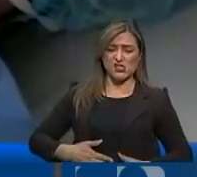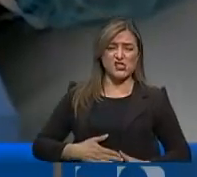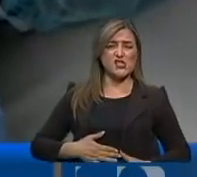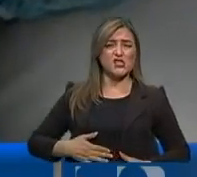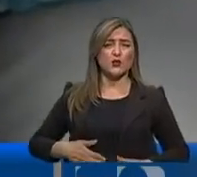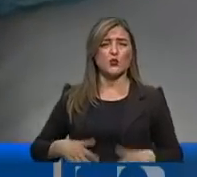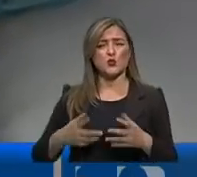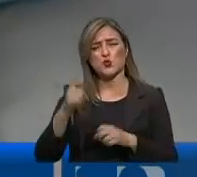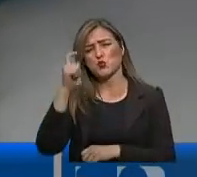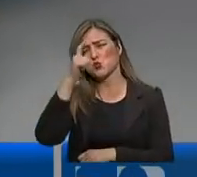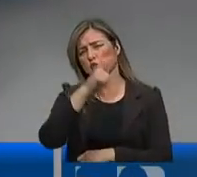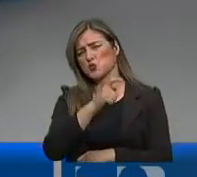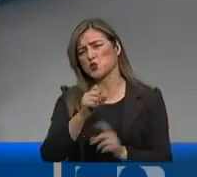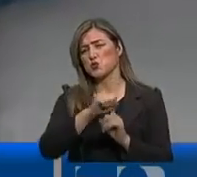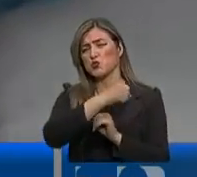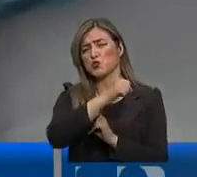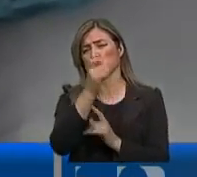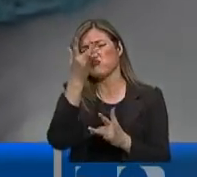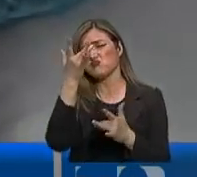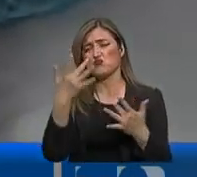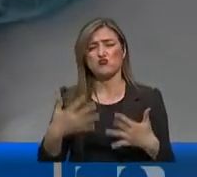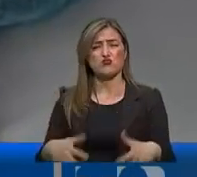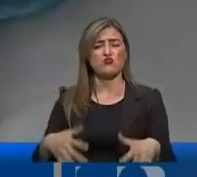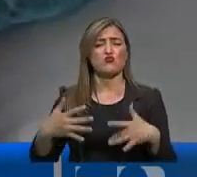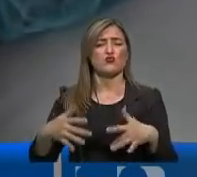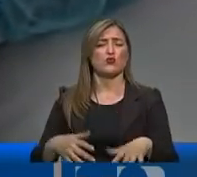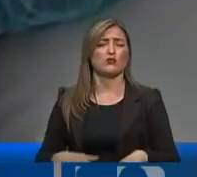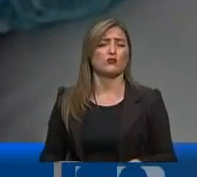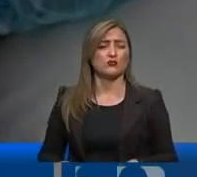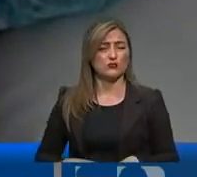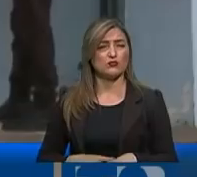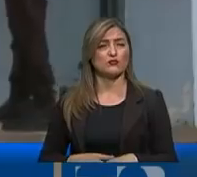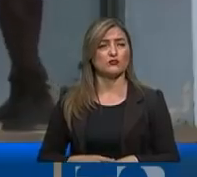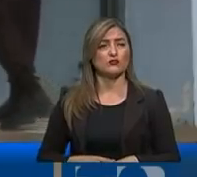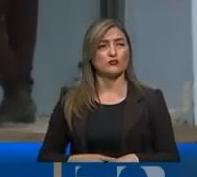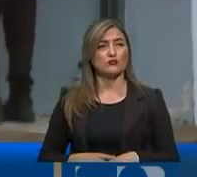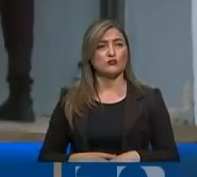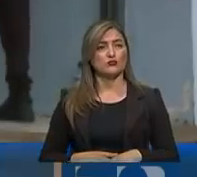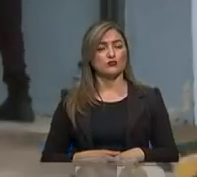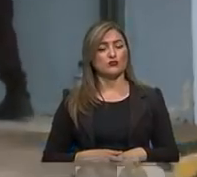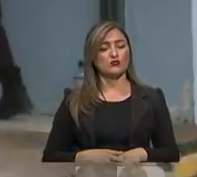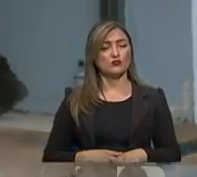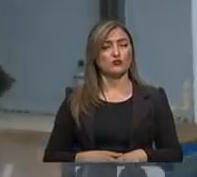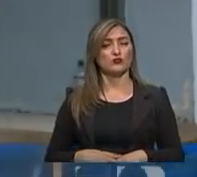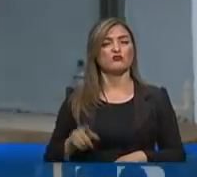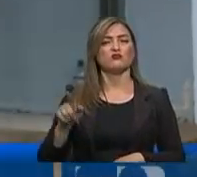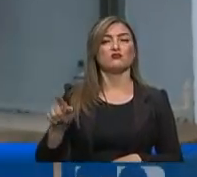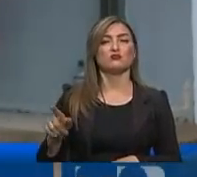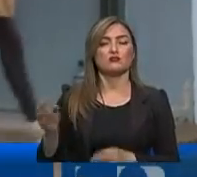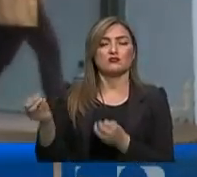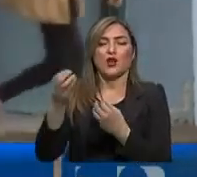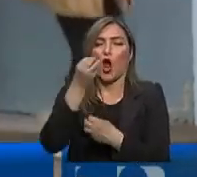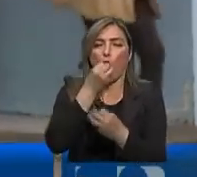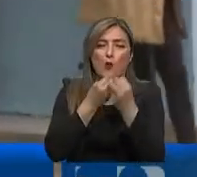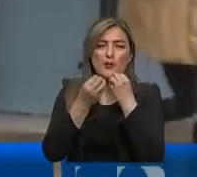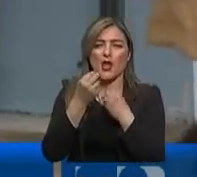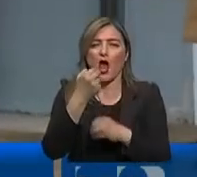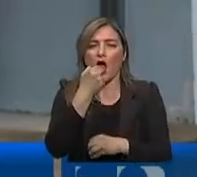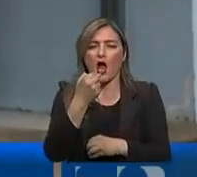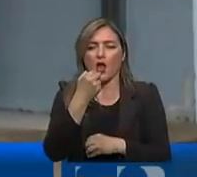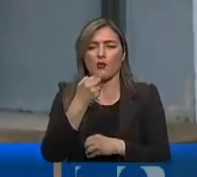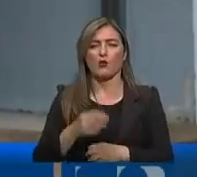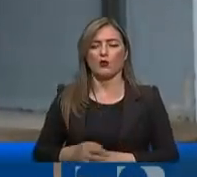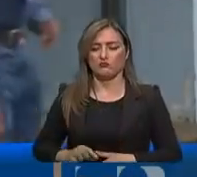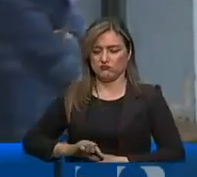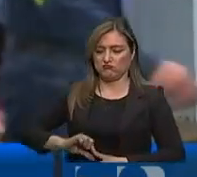le ha provocado complicaciones posteriores como síndrome del intestino corto. Ella actualmente recibe una nutrición parenteral por